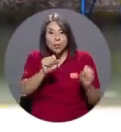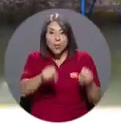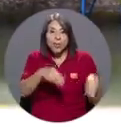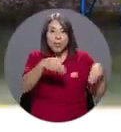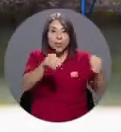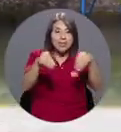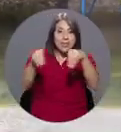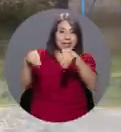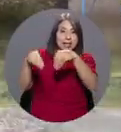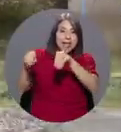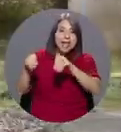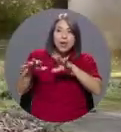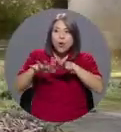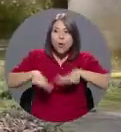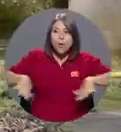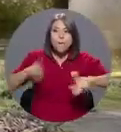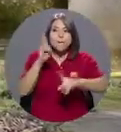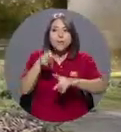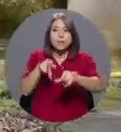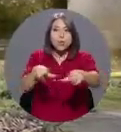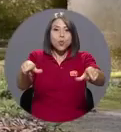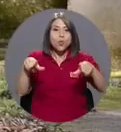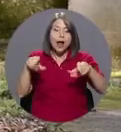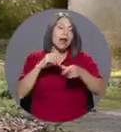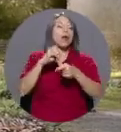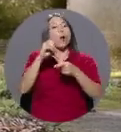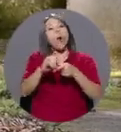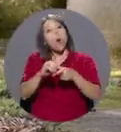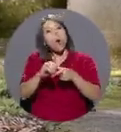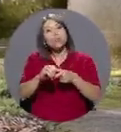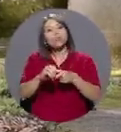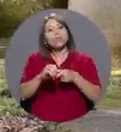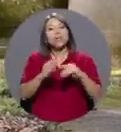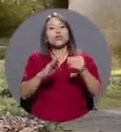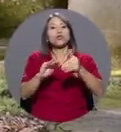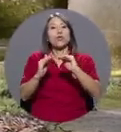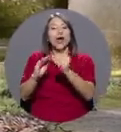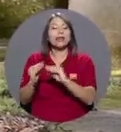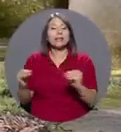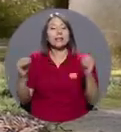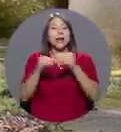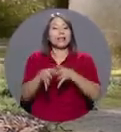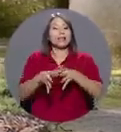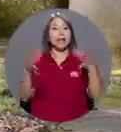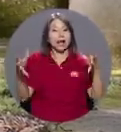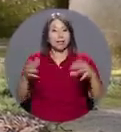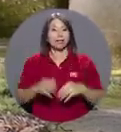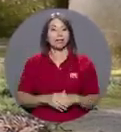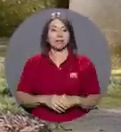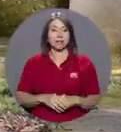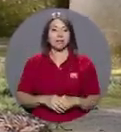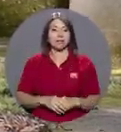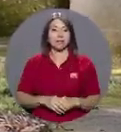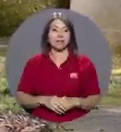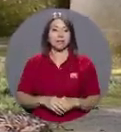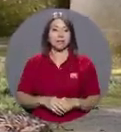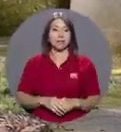comercializar eso en el local mismo o incluso en ciudades